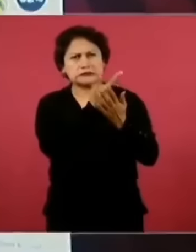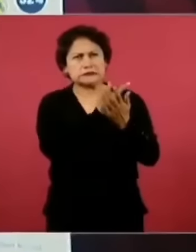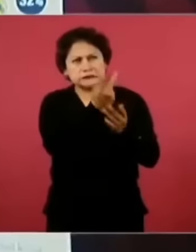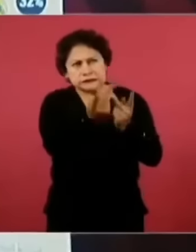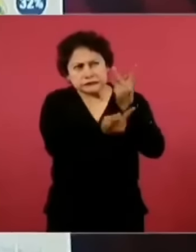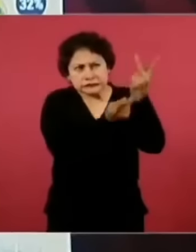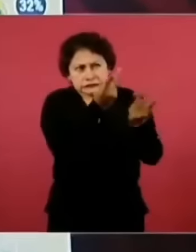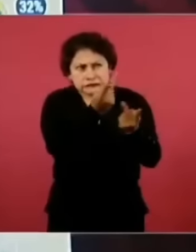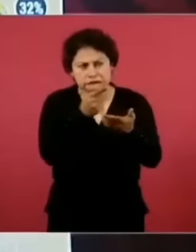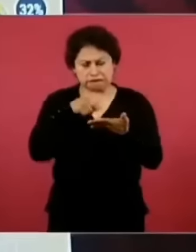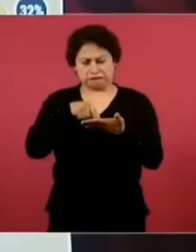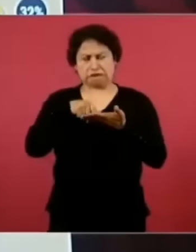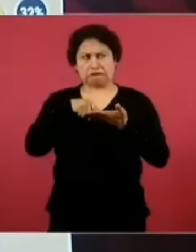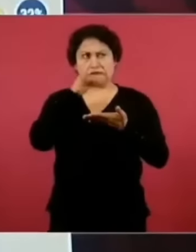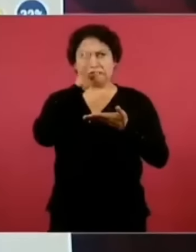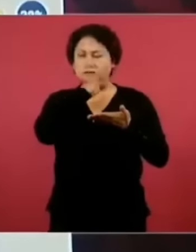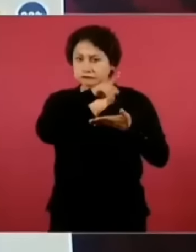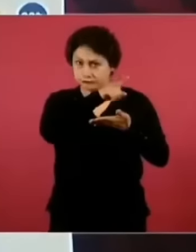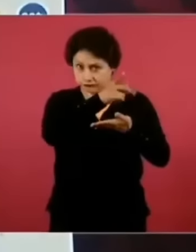sus cuentas